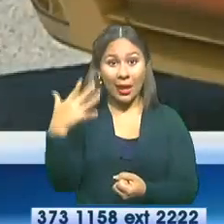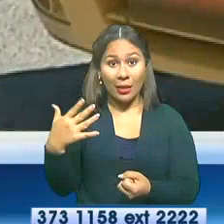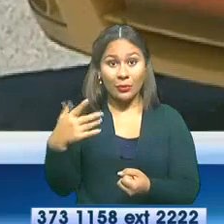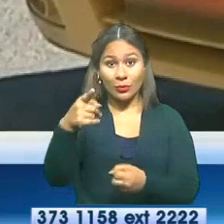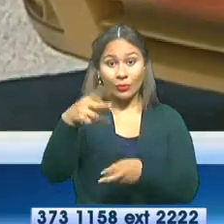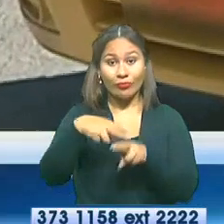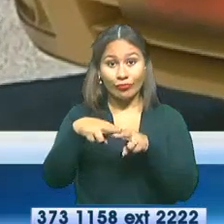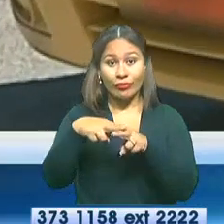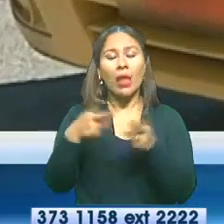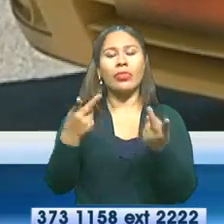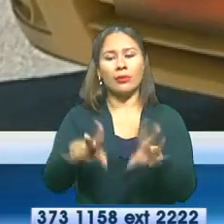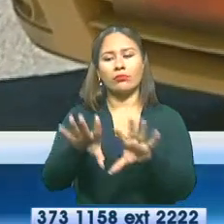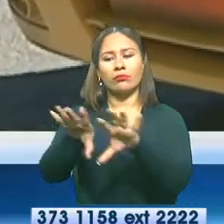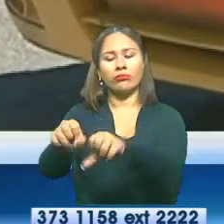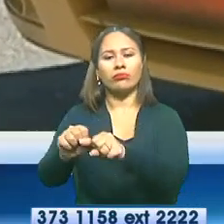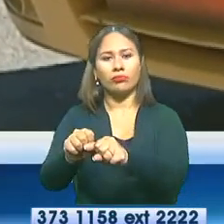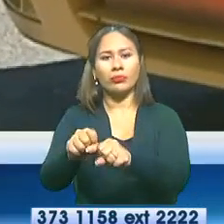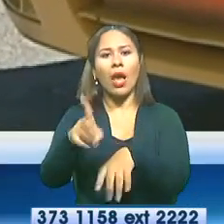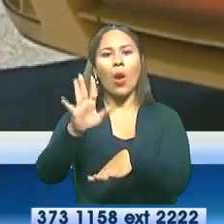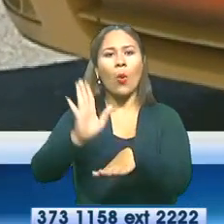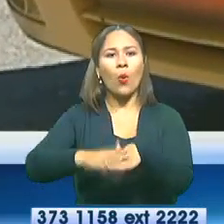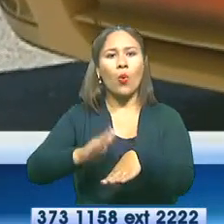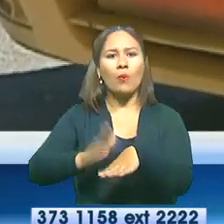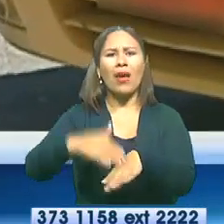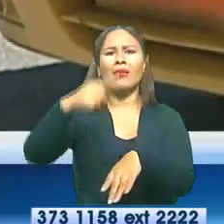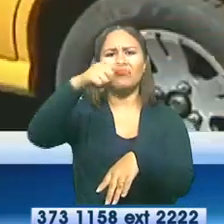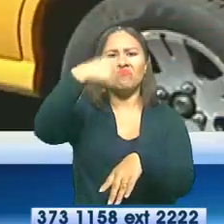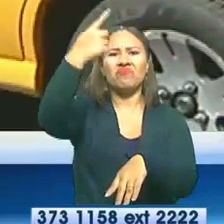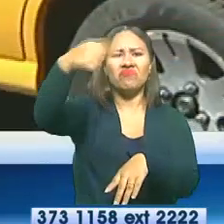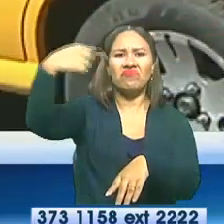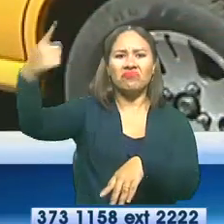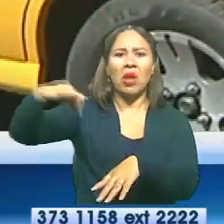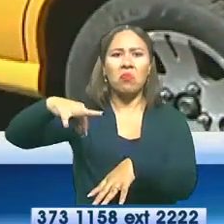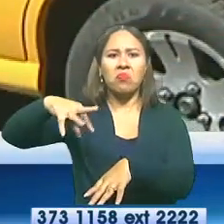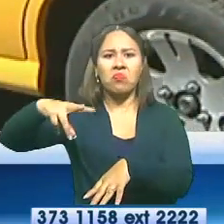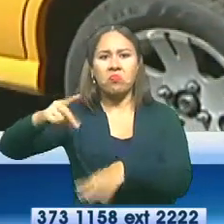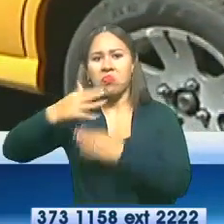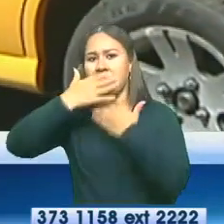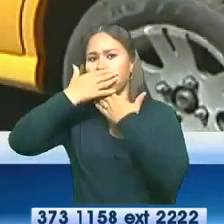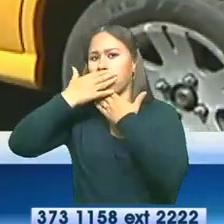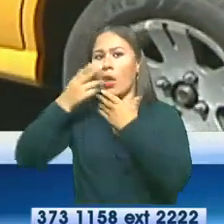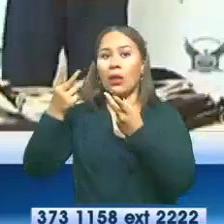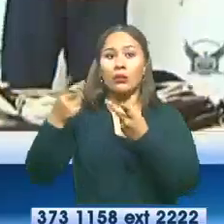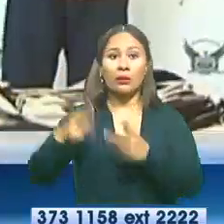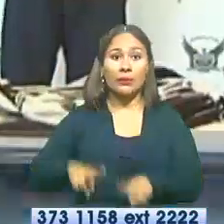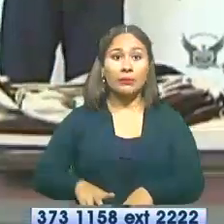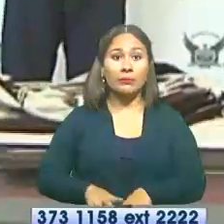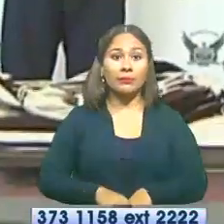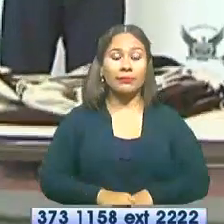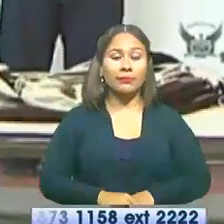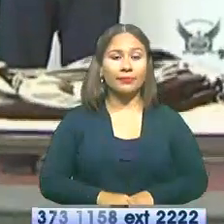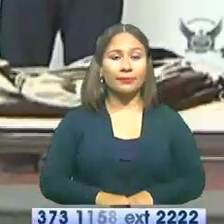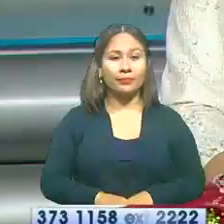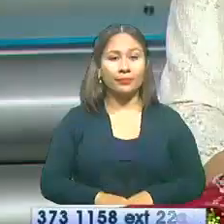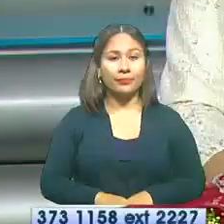custodia. Aparentemente estaría implicado en carreras delictivas. En Quito informó Iván Casamen.